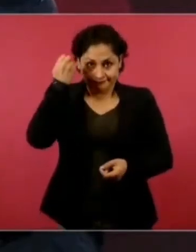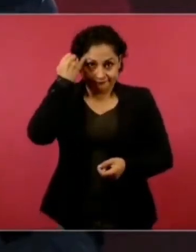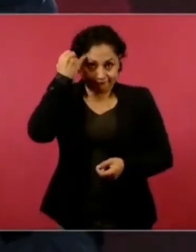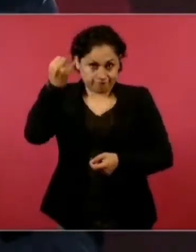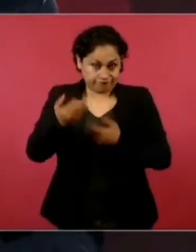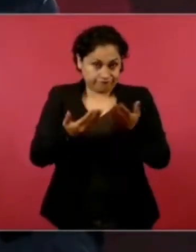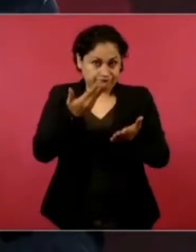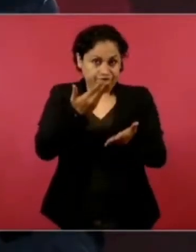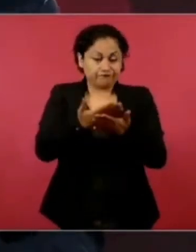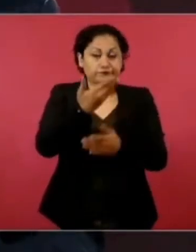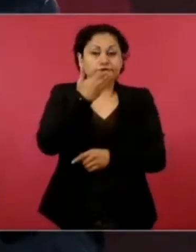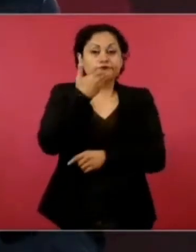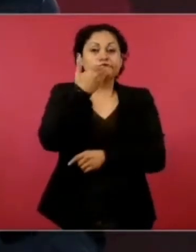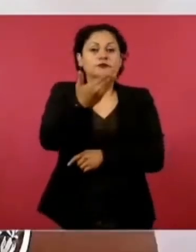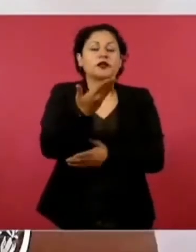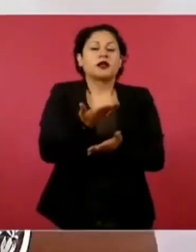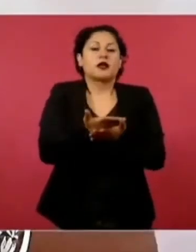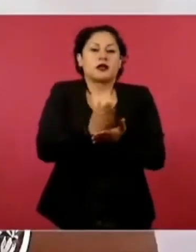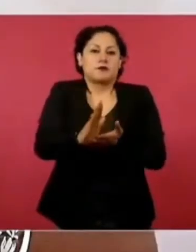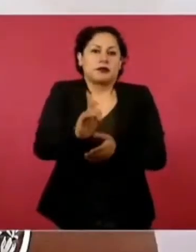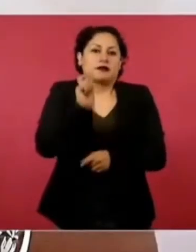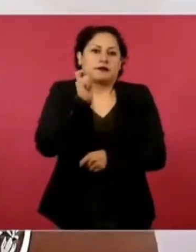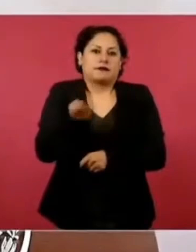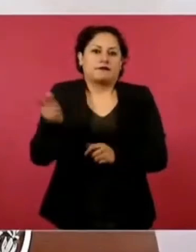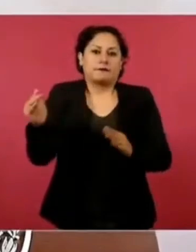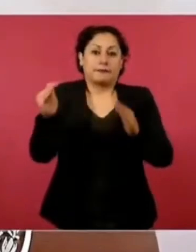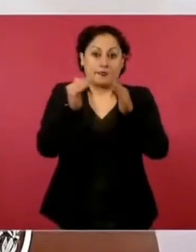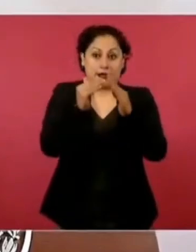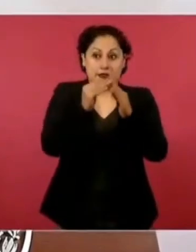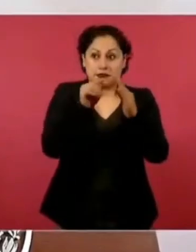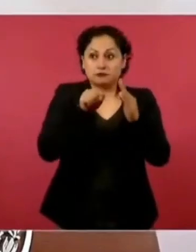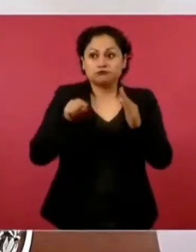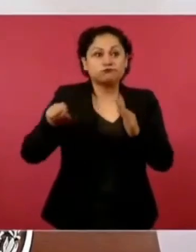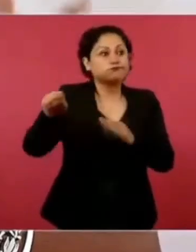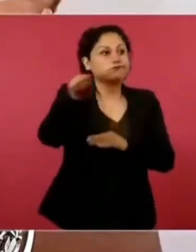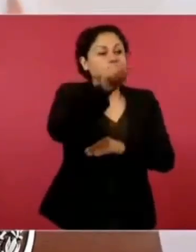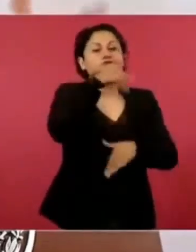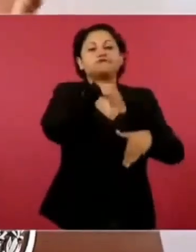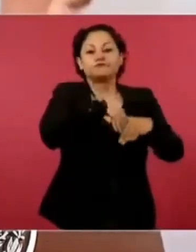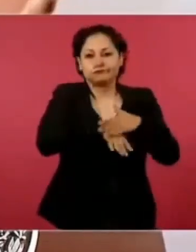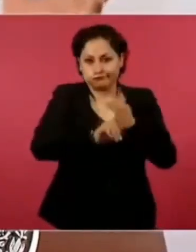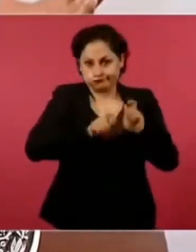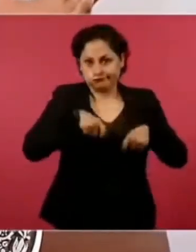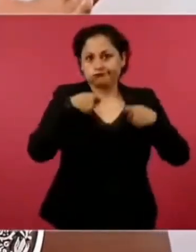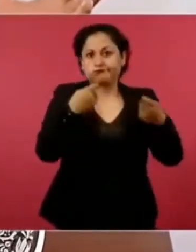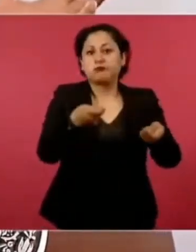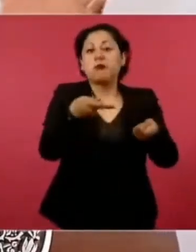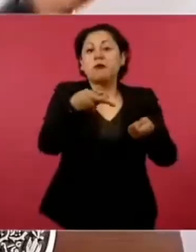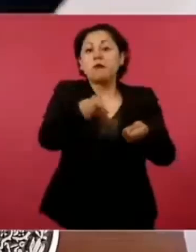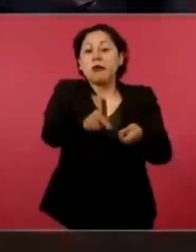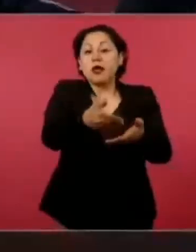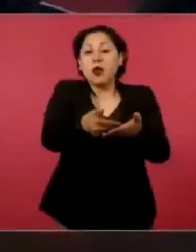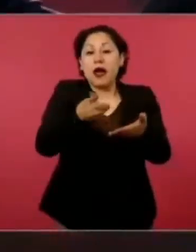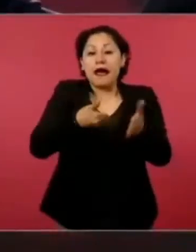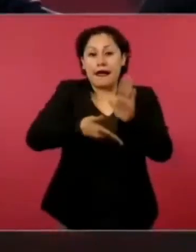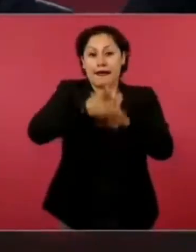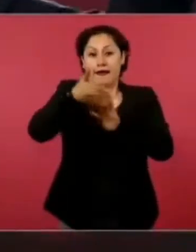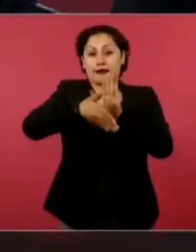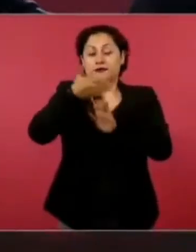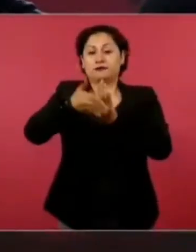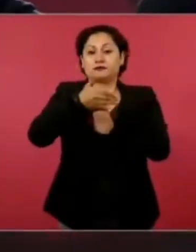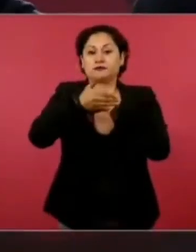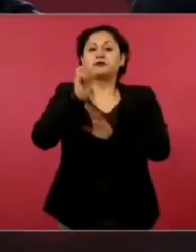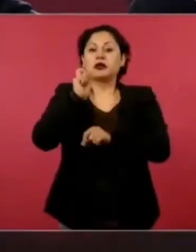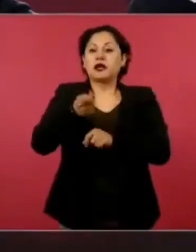además de que hacen falta las viviendas, ¿cuánta mano de obra en la construcción de